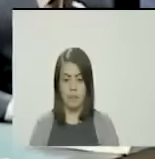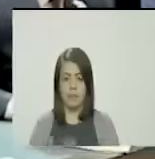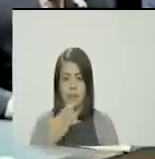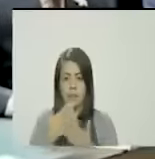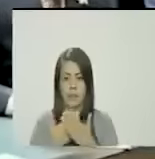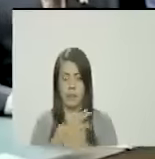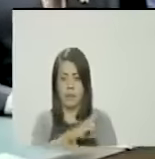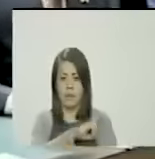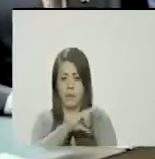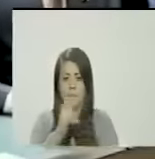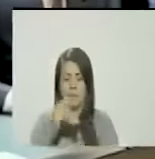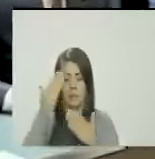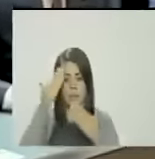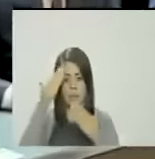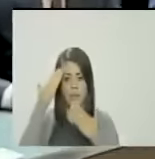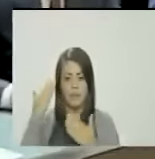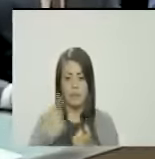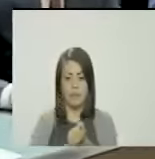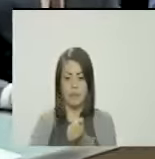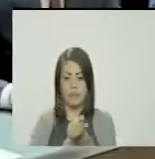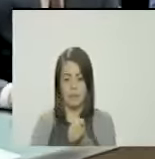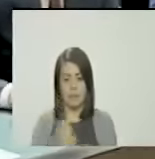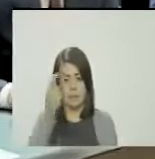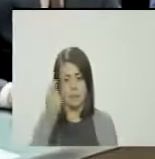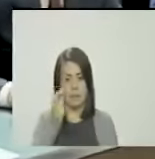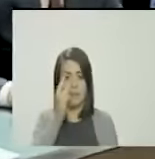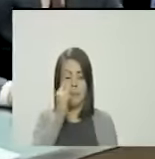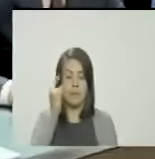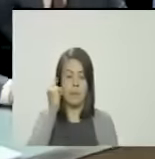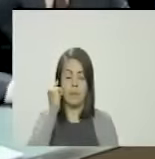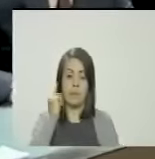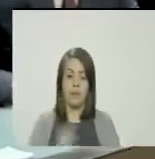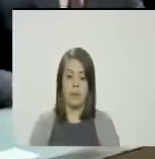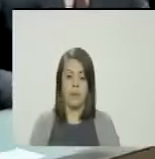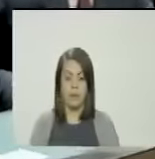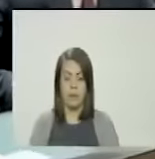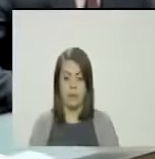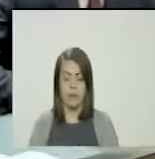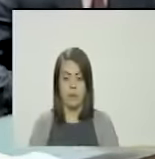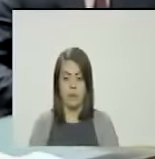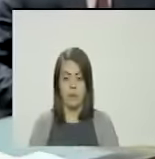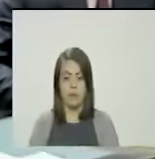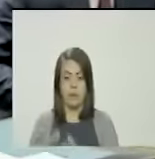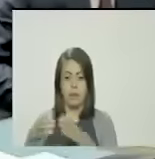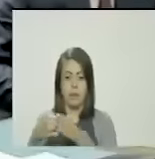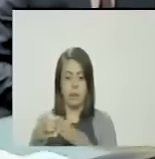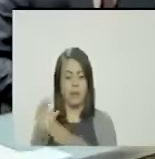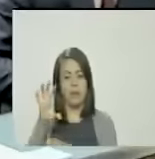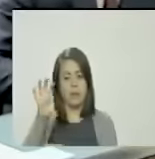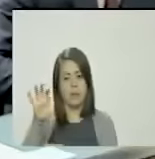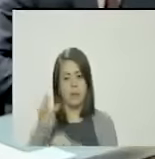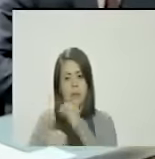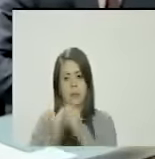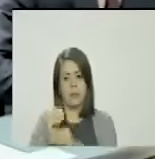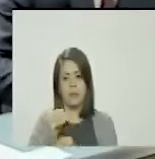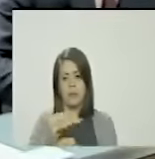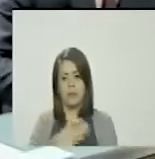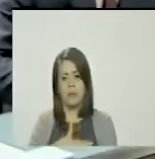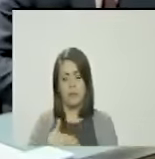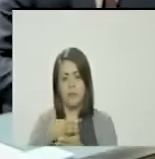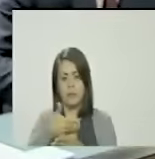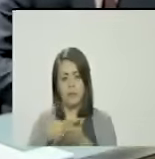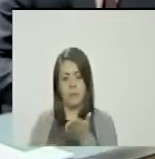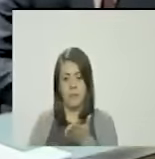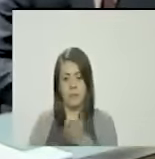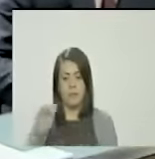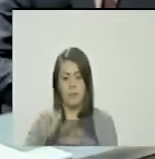Gracias, director de debate. Saludar a nuestros hermanos y hermanas diputados y diputadas. Por el bloque de la patria queremos hacer la propuesta a